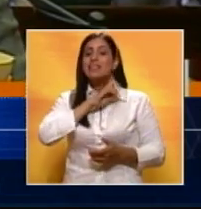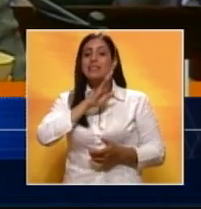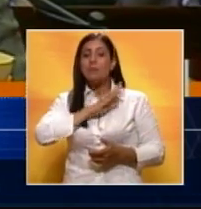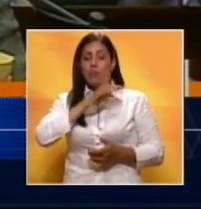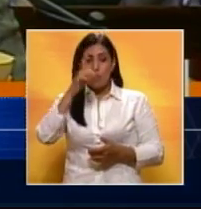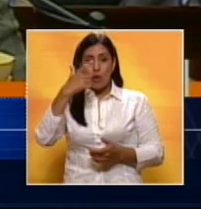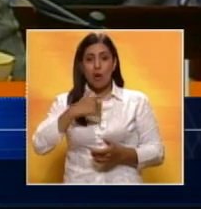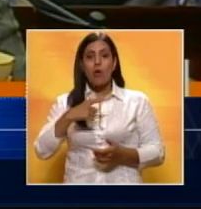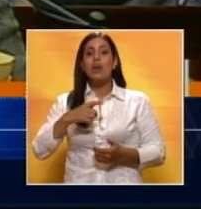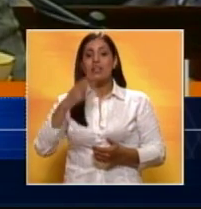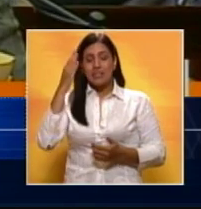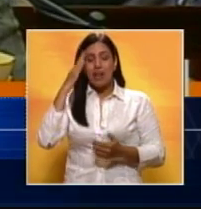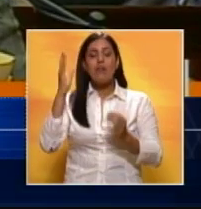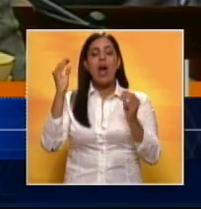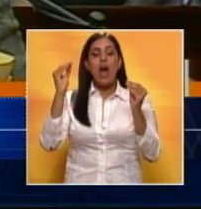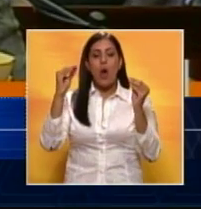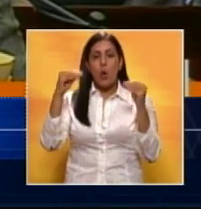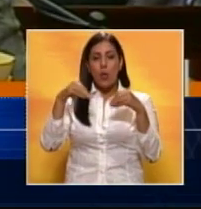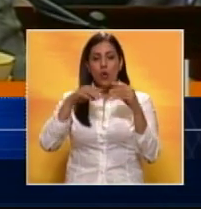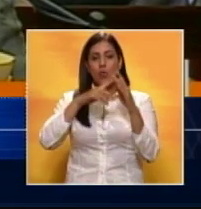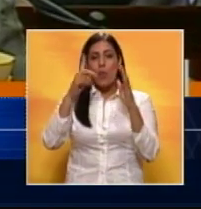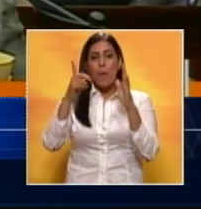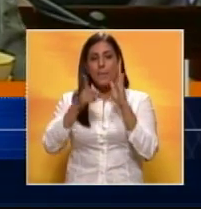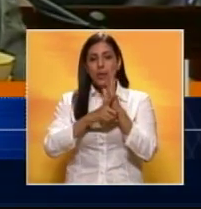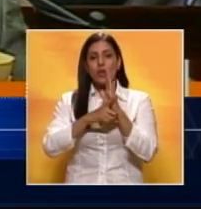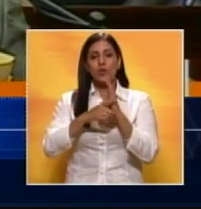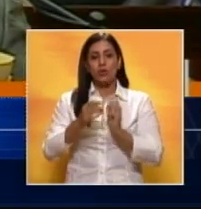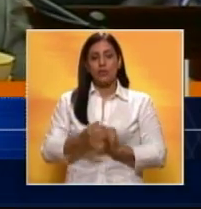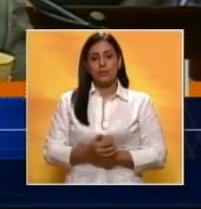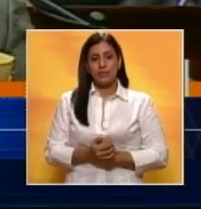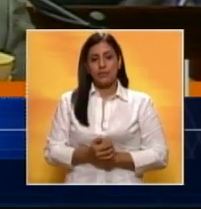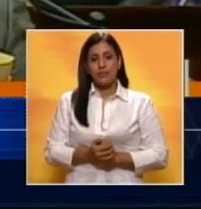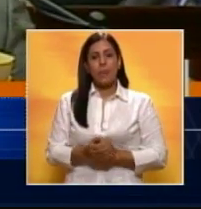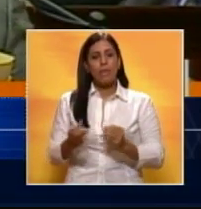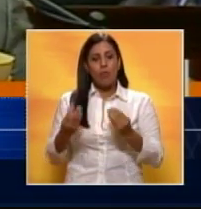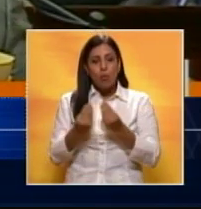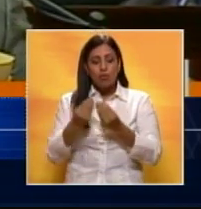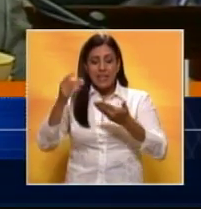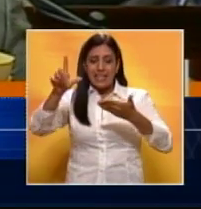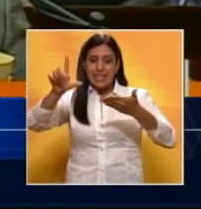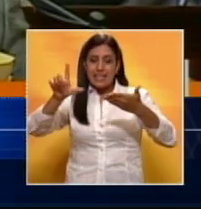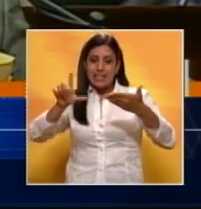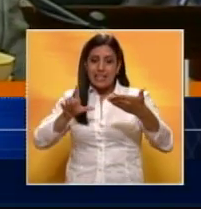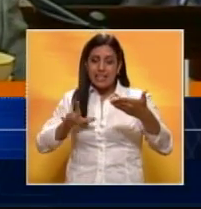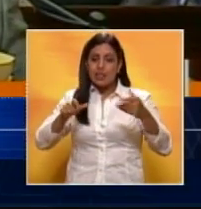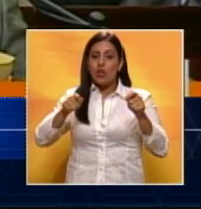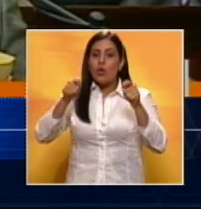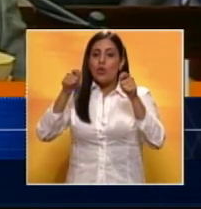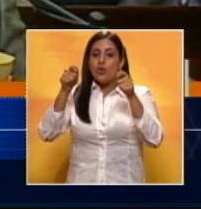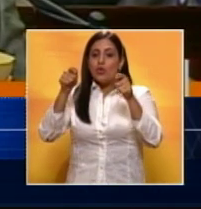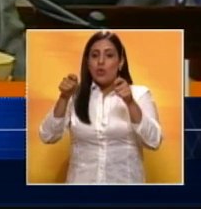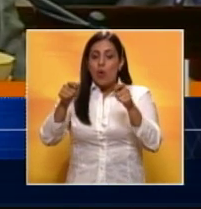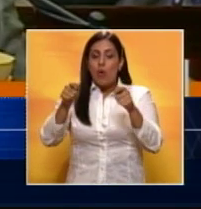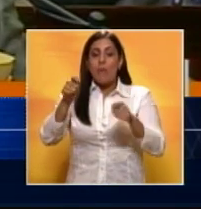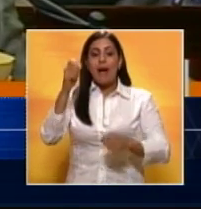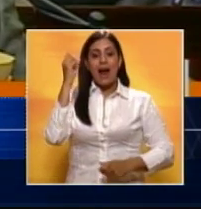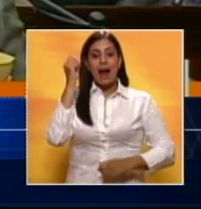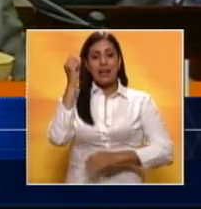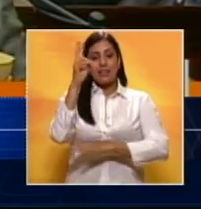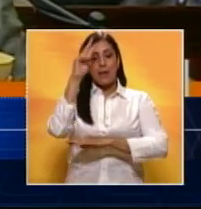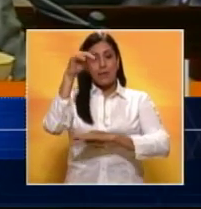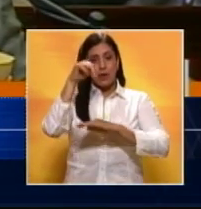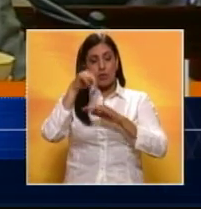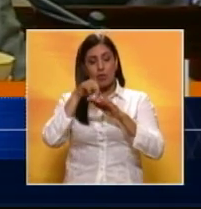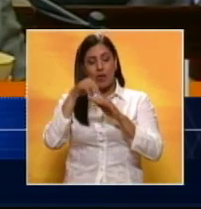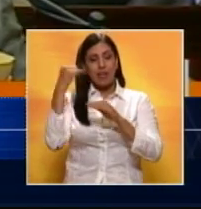estuvo plenamente de acuerdo con la lista que luego fue entregada a la Asamblea